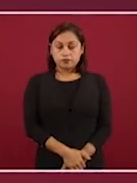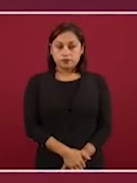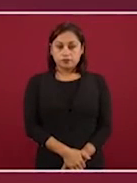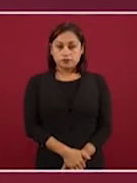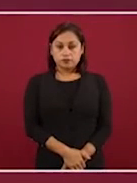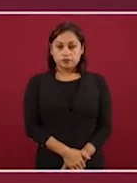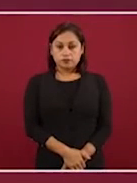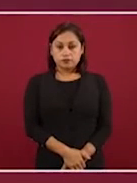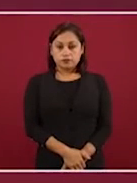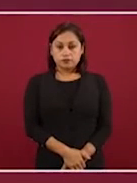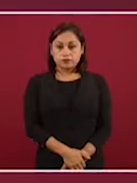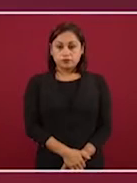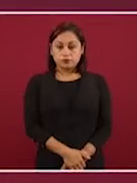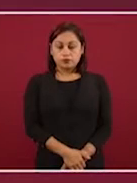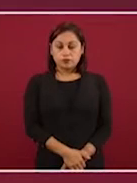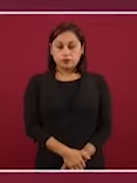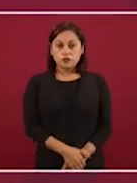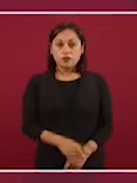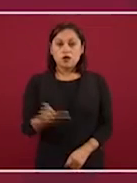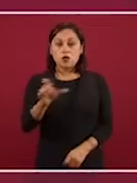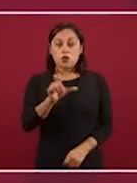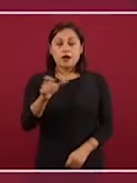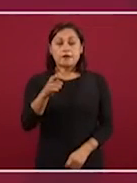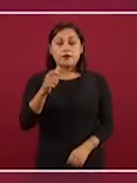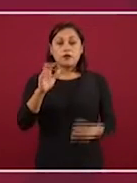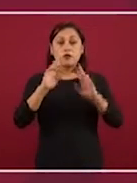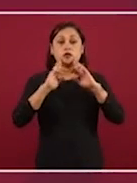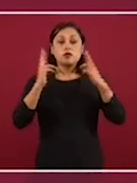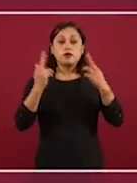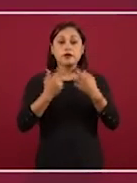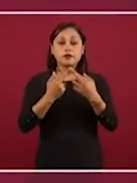yo conducía las reuniones